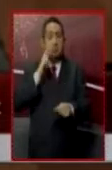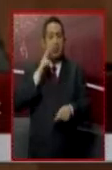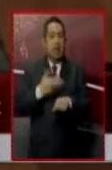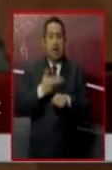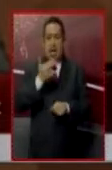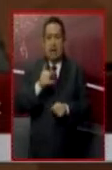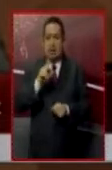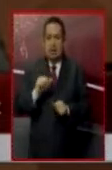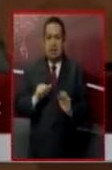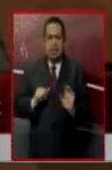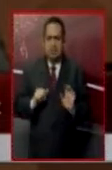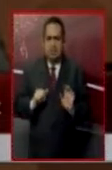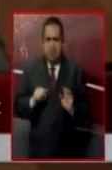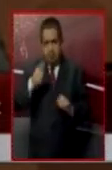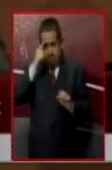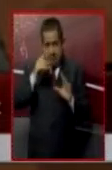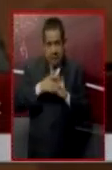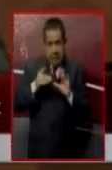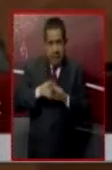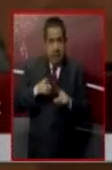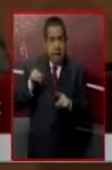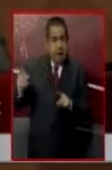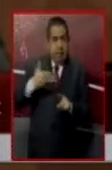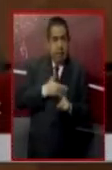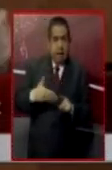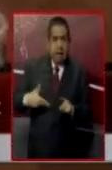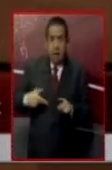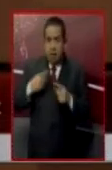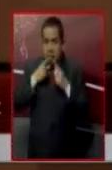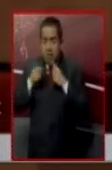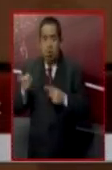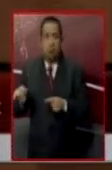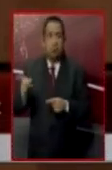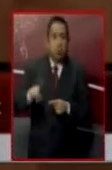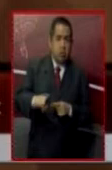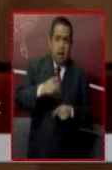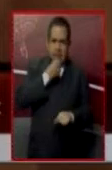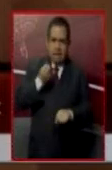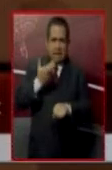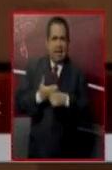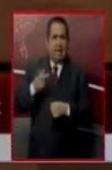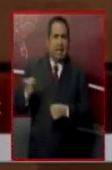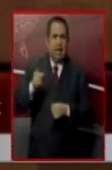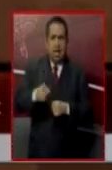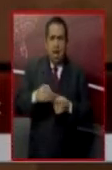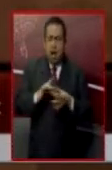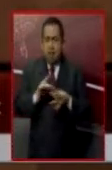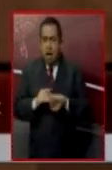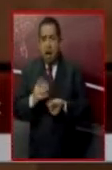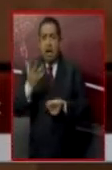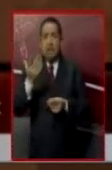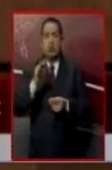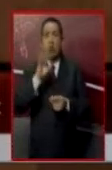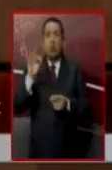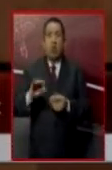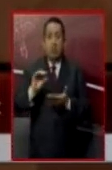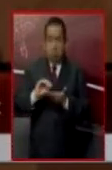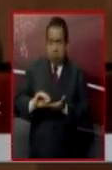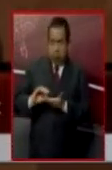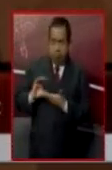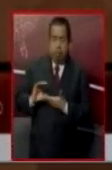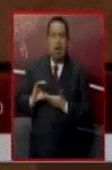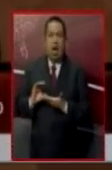Federal de Presupuesto y Responsabilidad Hacendaria, para que el Ejecutivo Federal, por conducto de la Secretaría, solo